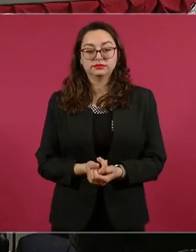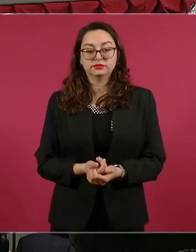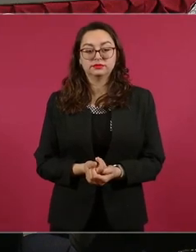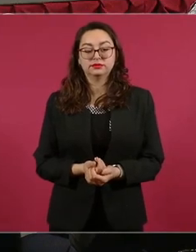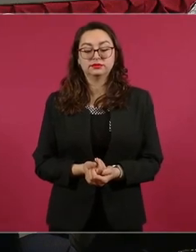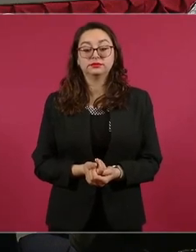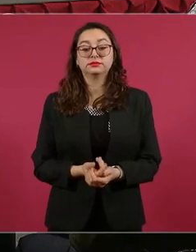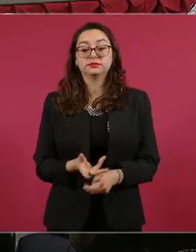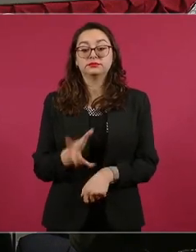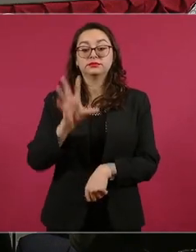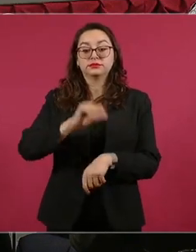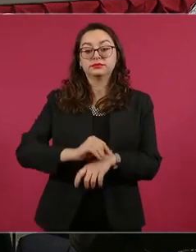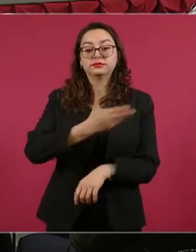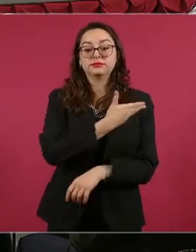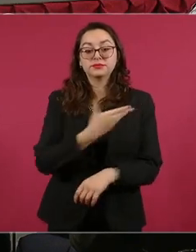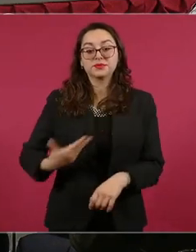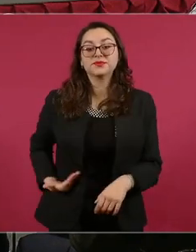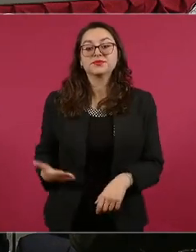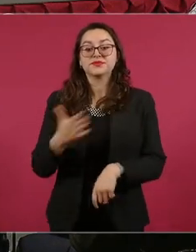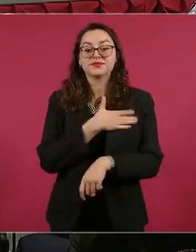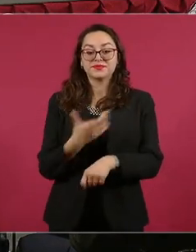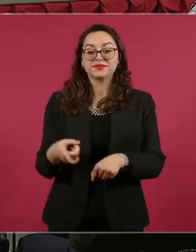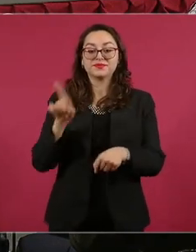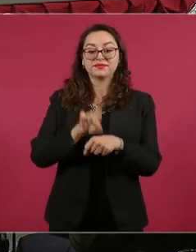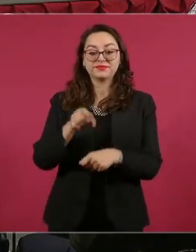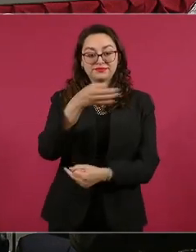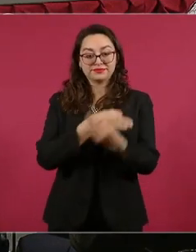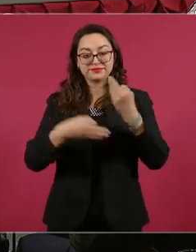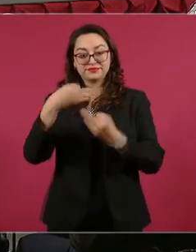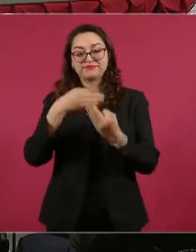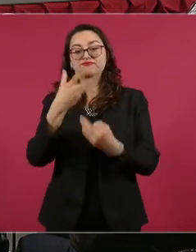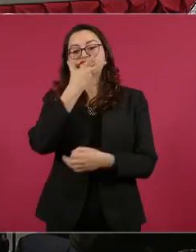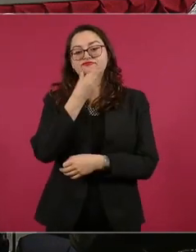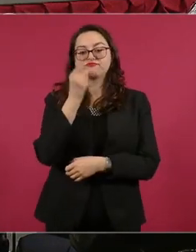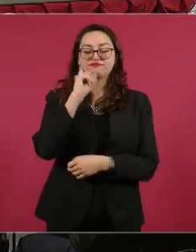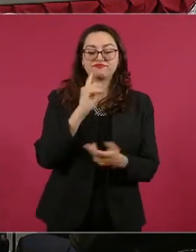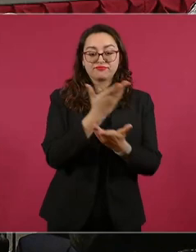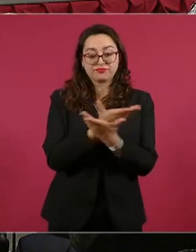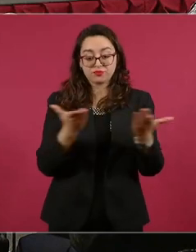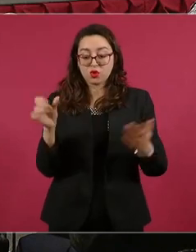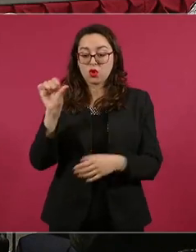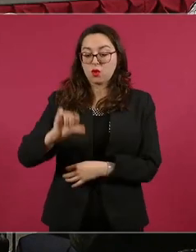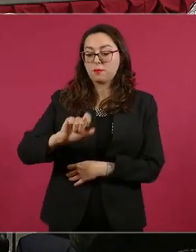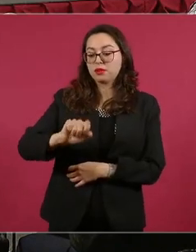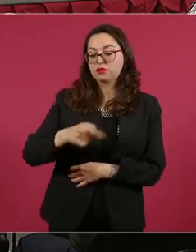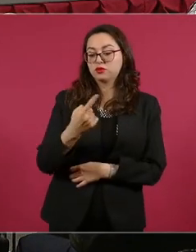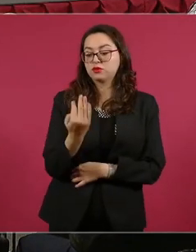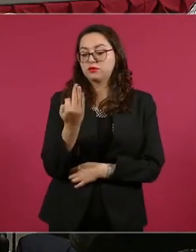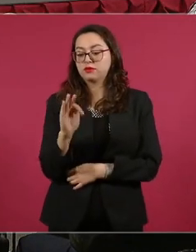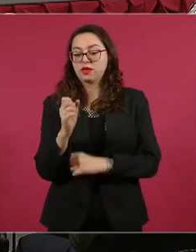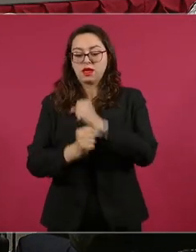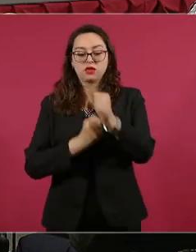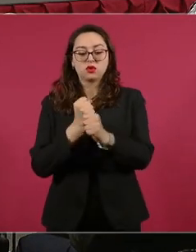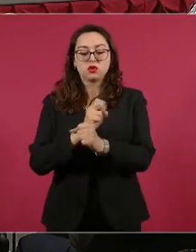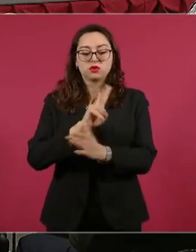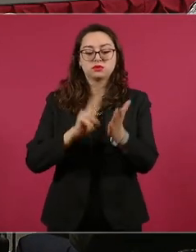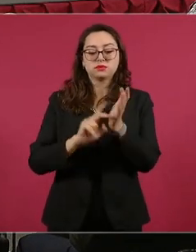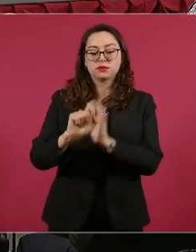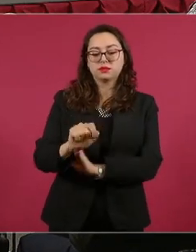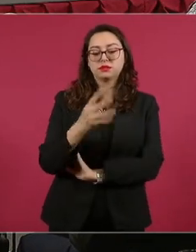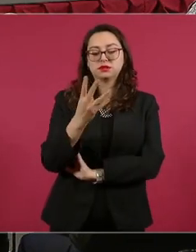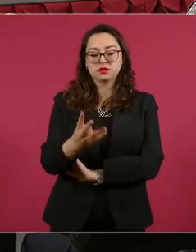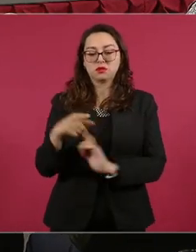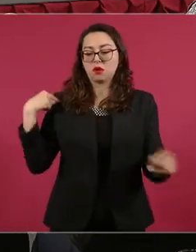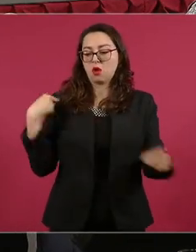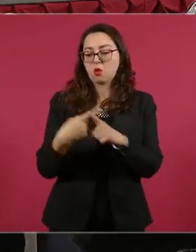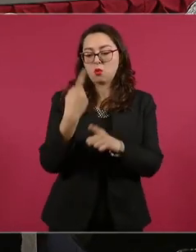Con su permiso, señor presidente, buenos días a todas, a todos. Hoy es 21 de febrero del año 2024. Esta es la sección ¿Quiénes